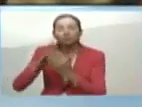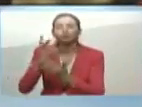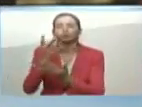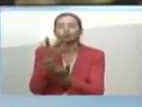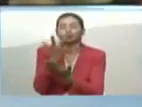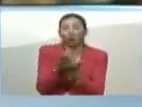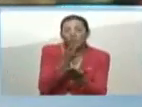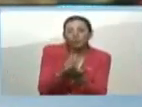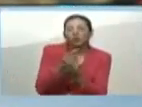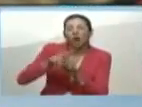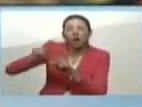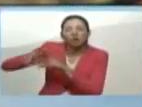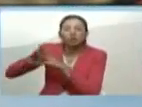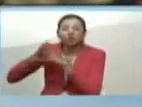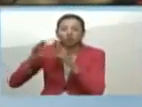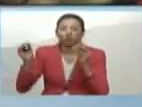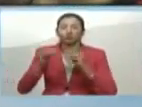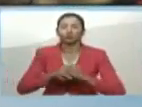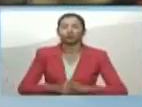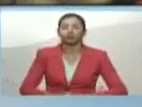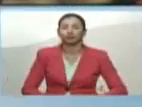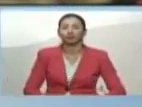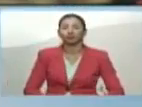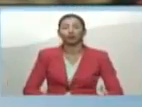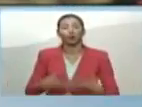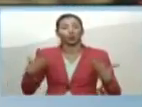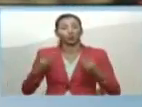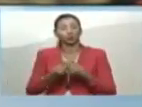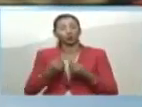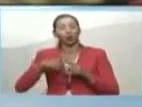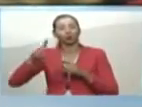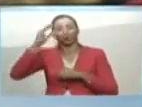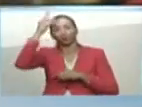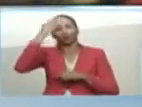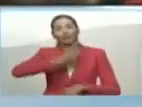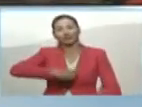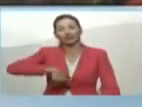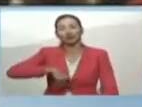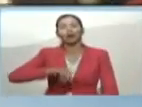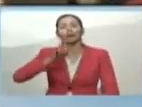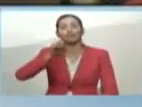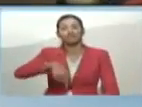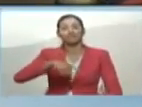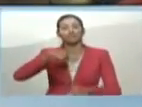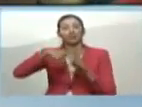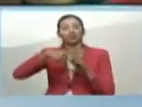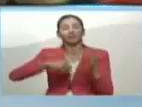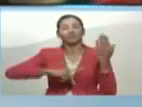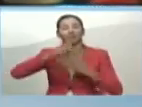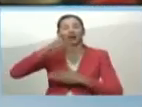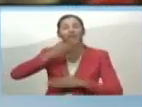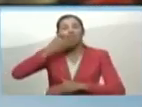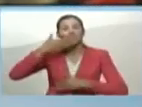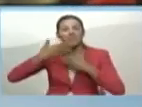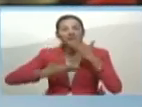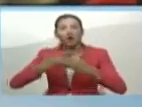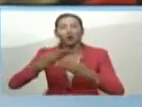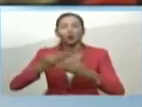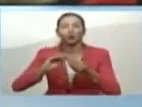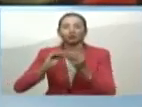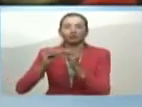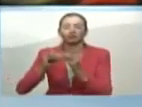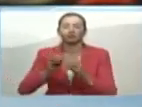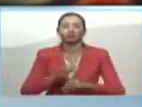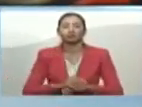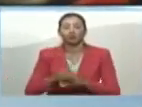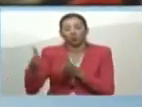los otros consejos como consejos presidenciales. Lo otro es el plan de mejoramiento y rehabilitación de toda